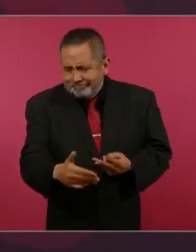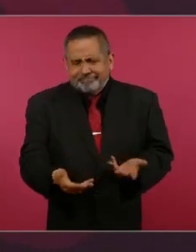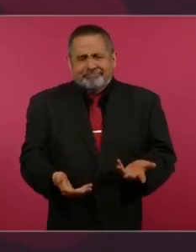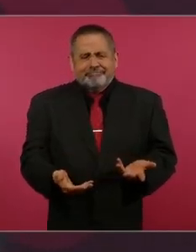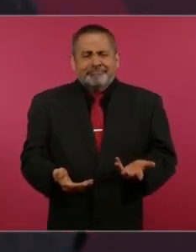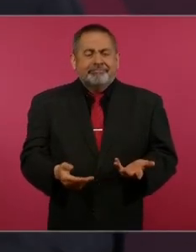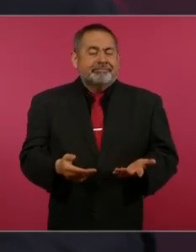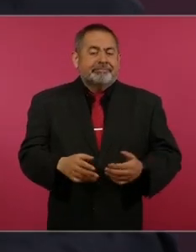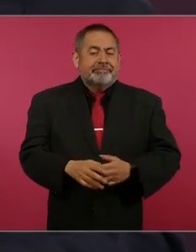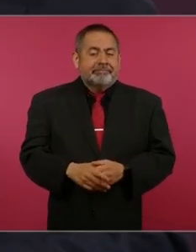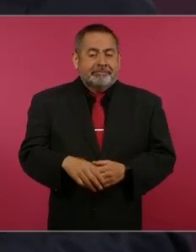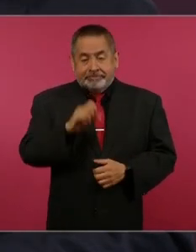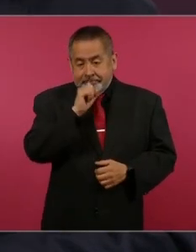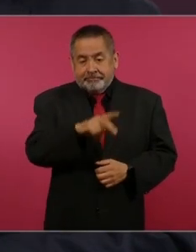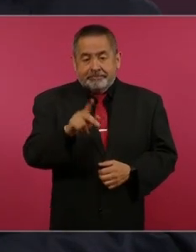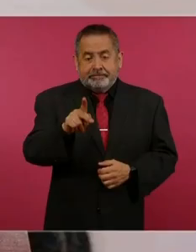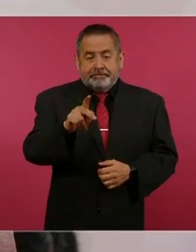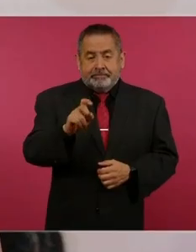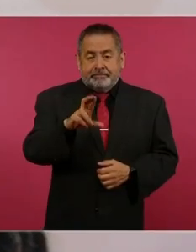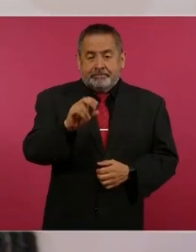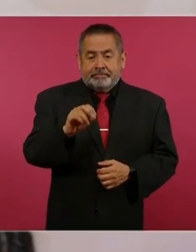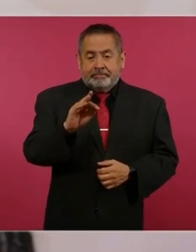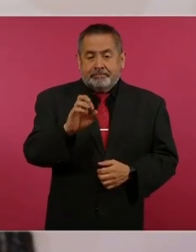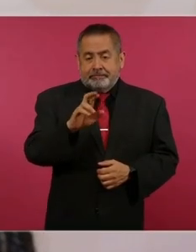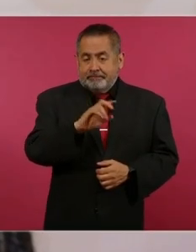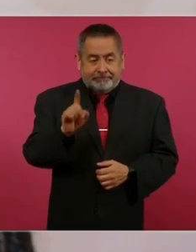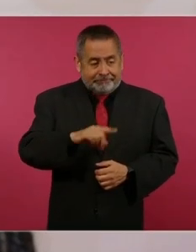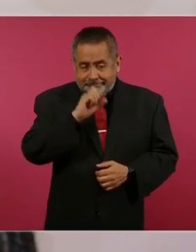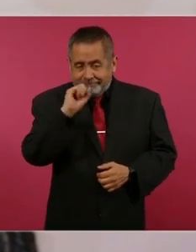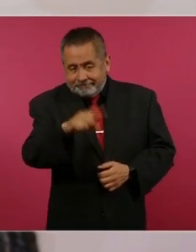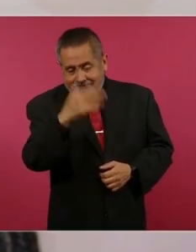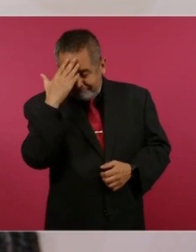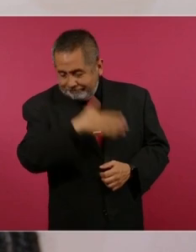lo dice Pedro Ferriz.